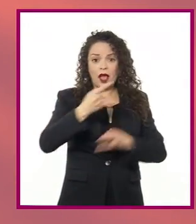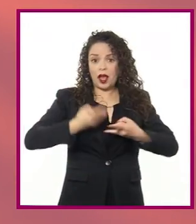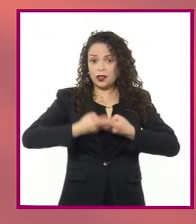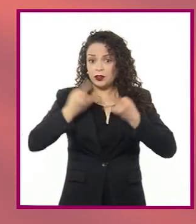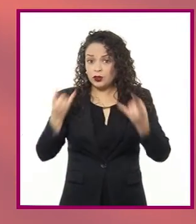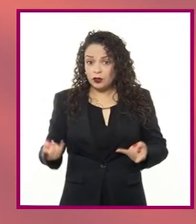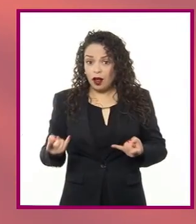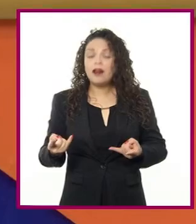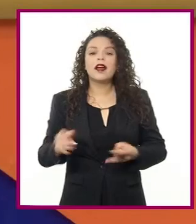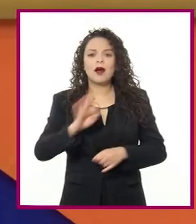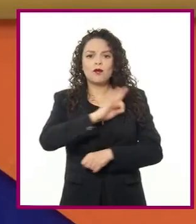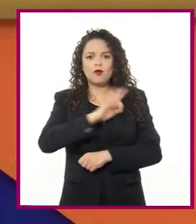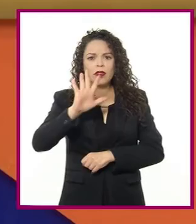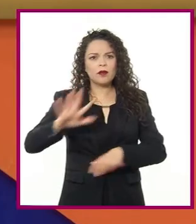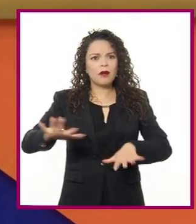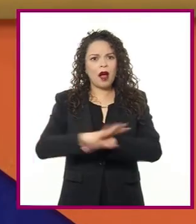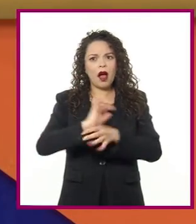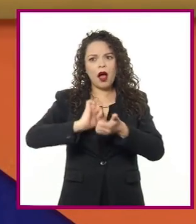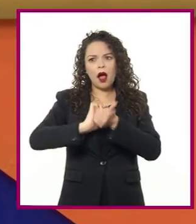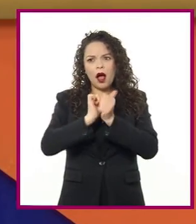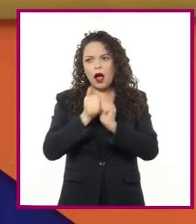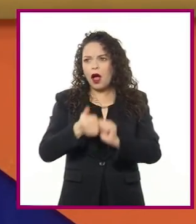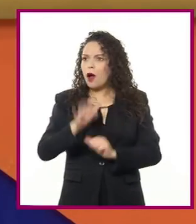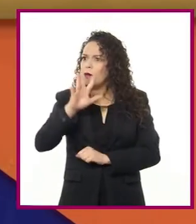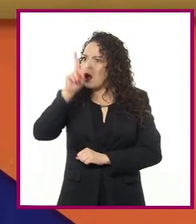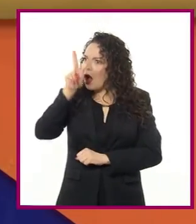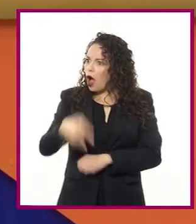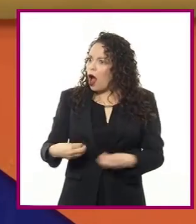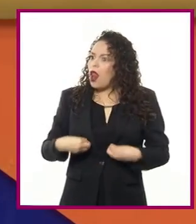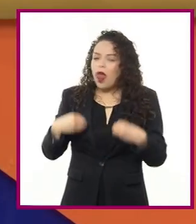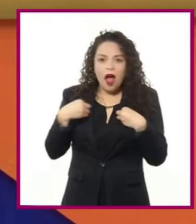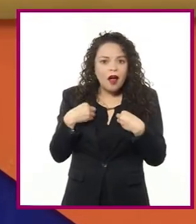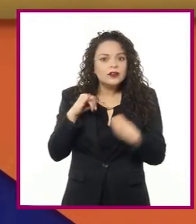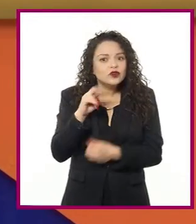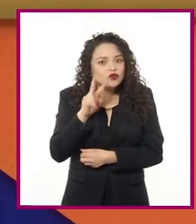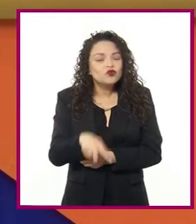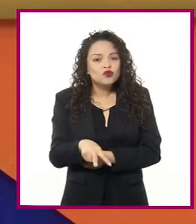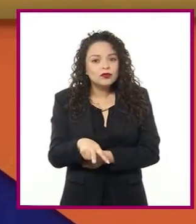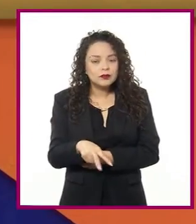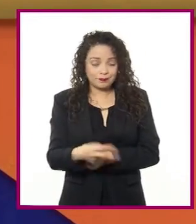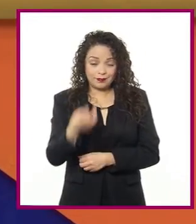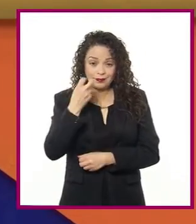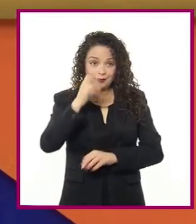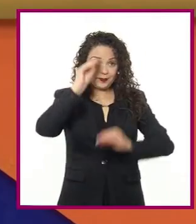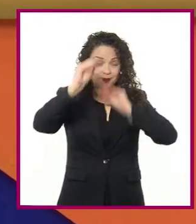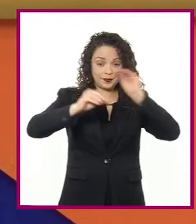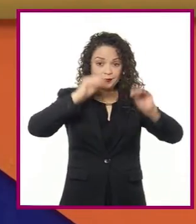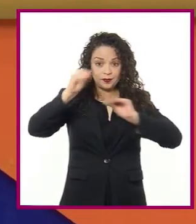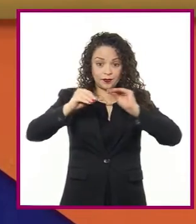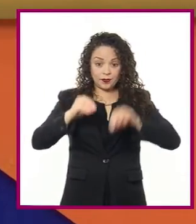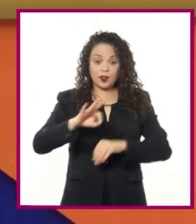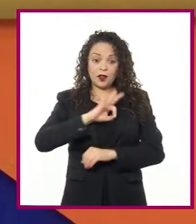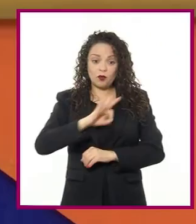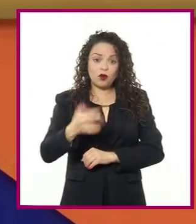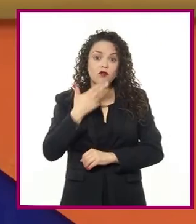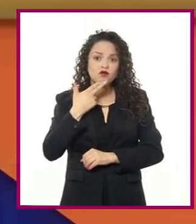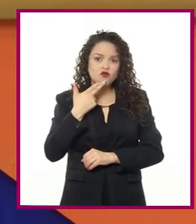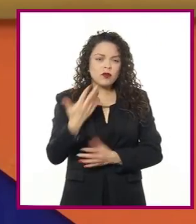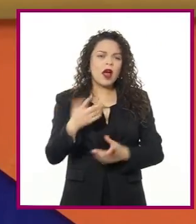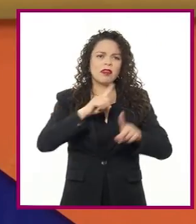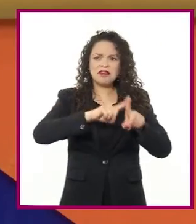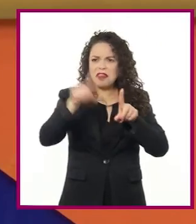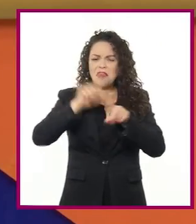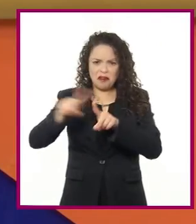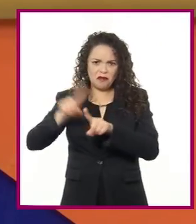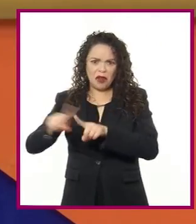historia cobre vida. Entonces, los escenarios que podemos ocupar en la historieta pueden ser variados.